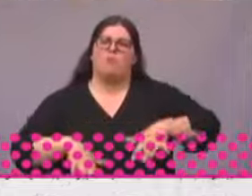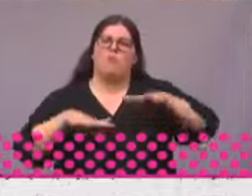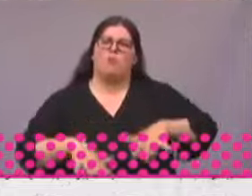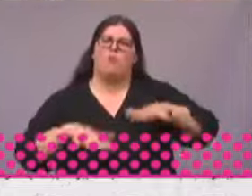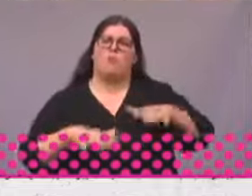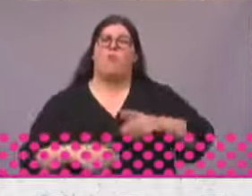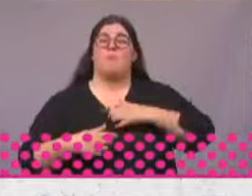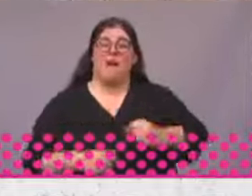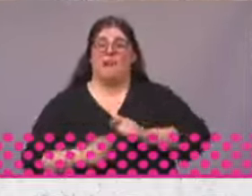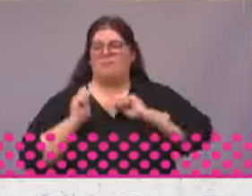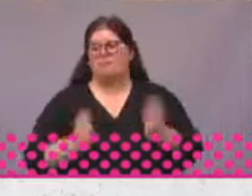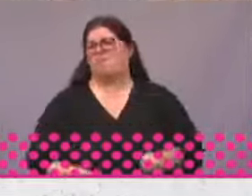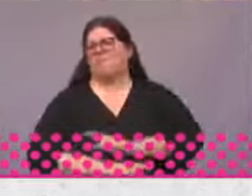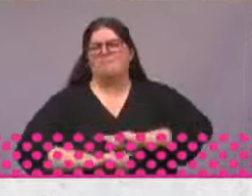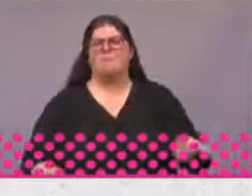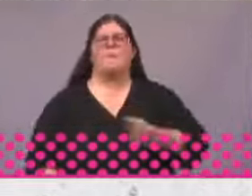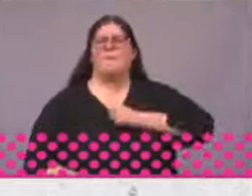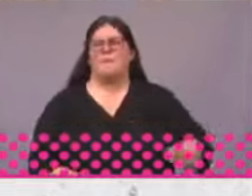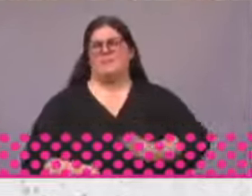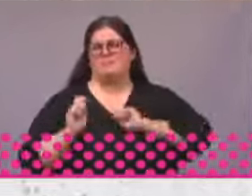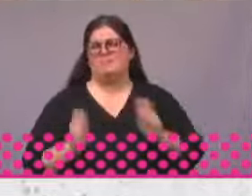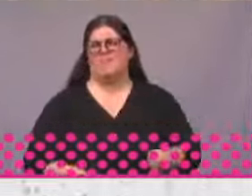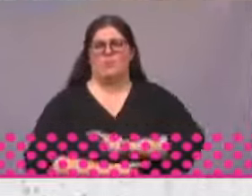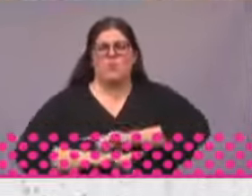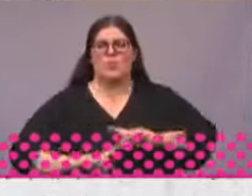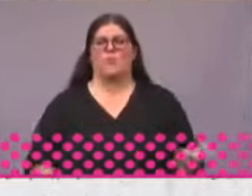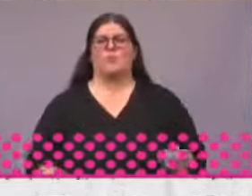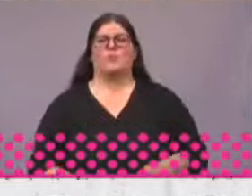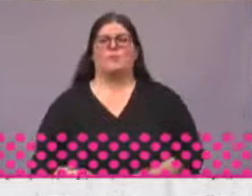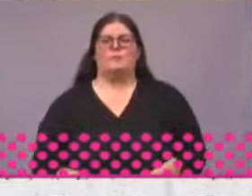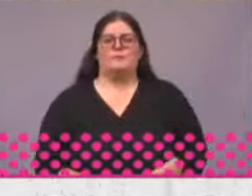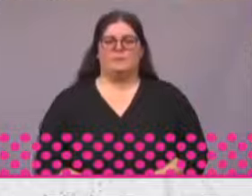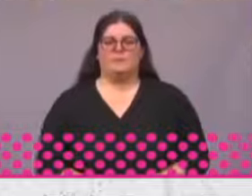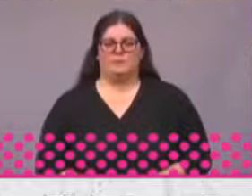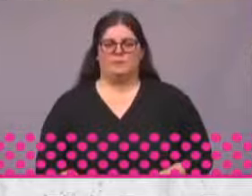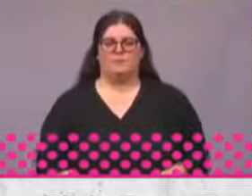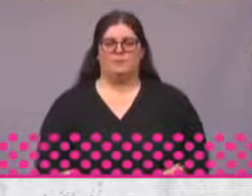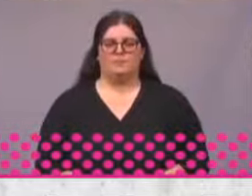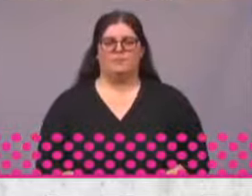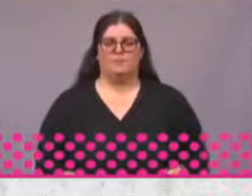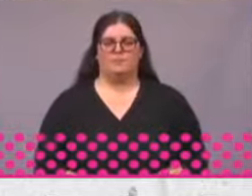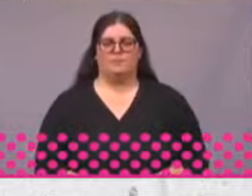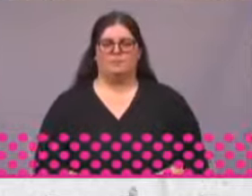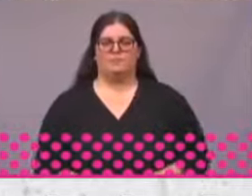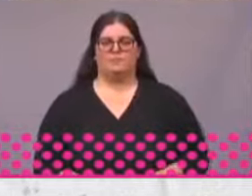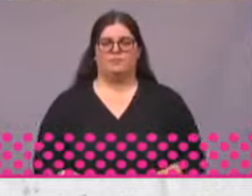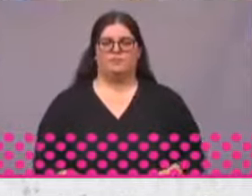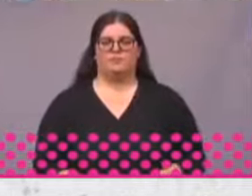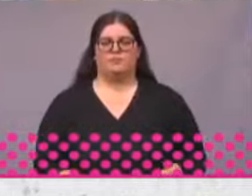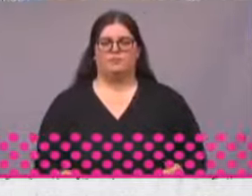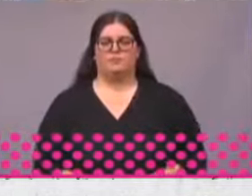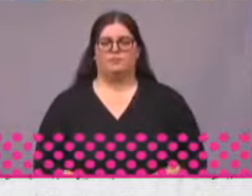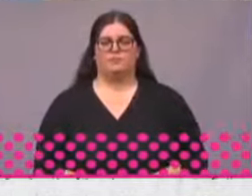analizar un poco el escenario. Las caras, intendentes, funcionarios, gremialistas, quienes están presentes. Es un escenario muy